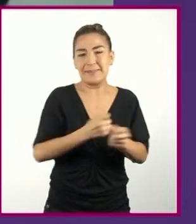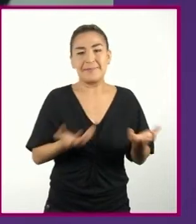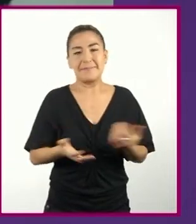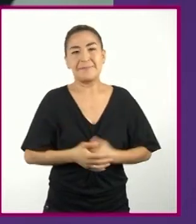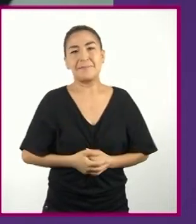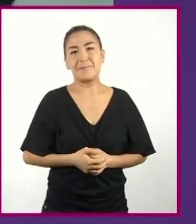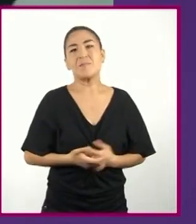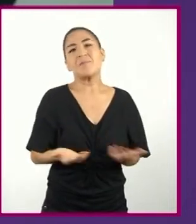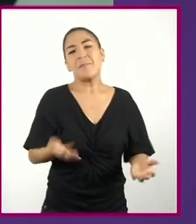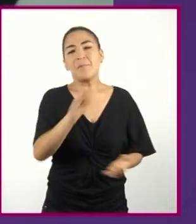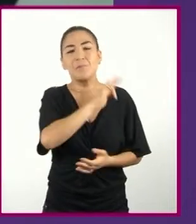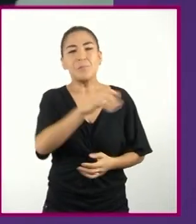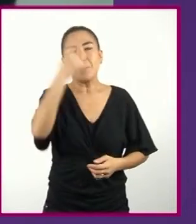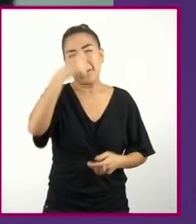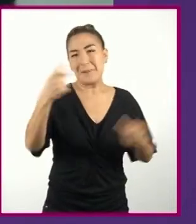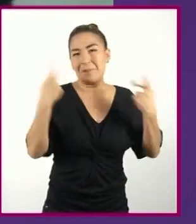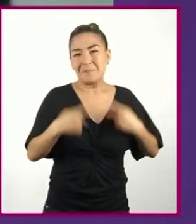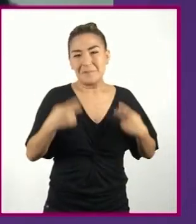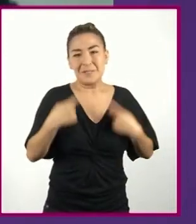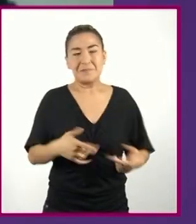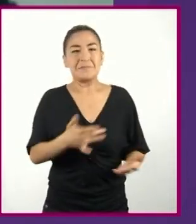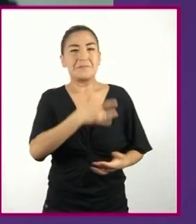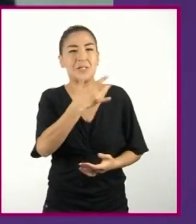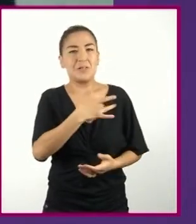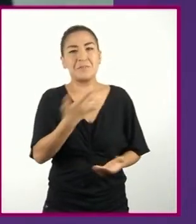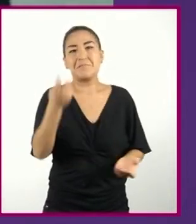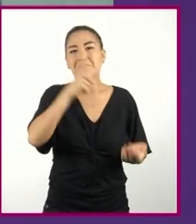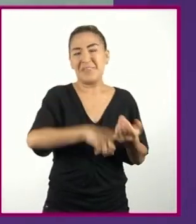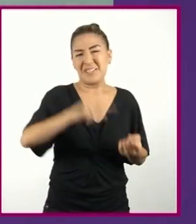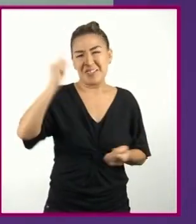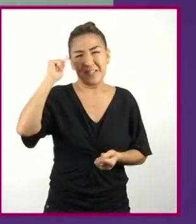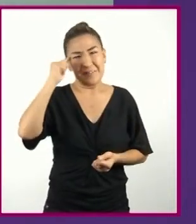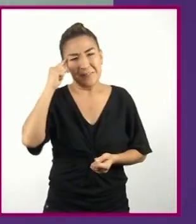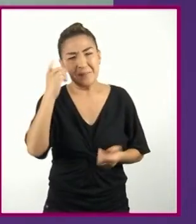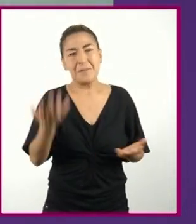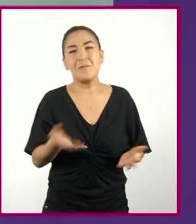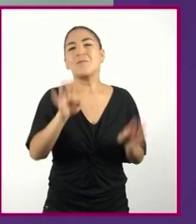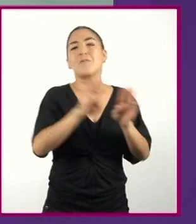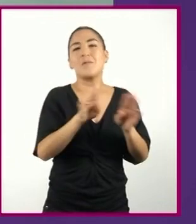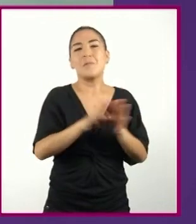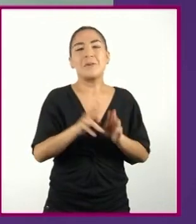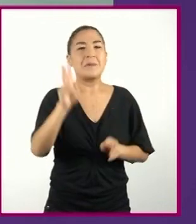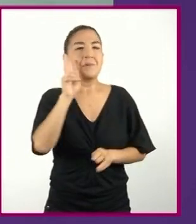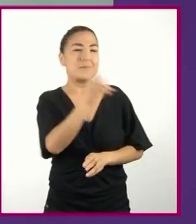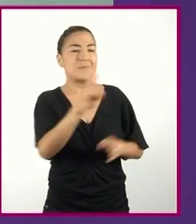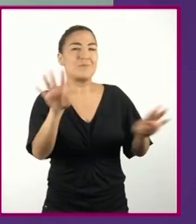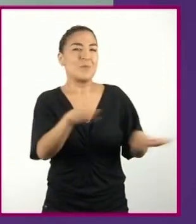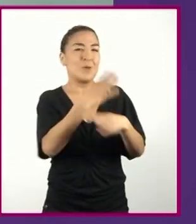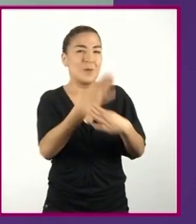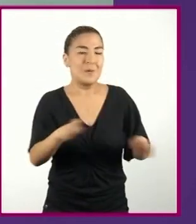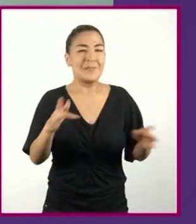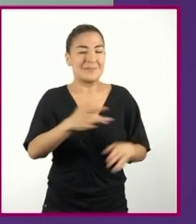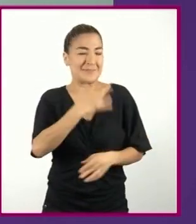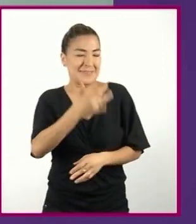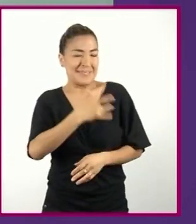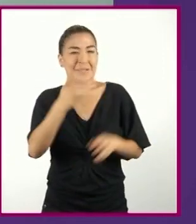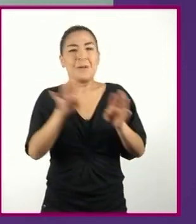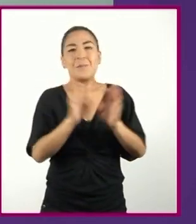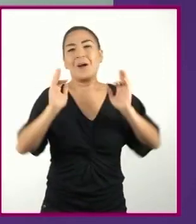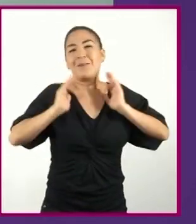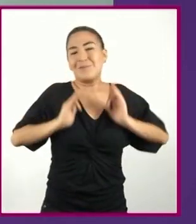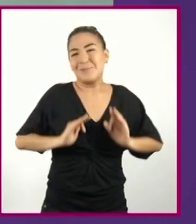Pues puede ser que las personas, si están enojados y escuchan música, se relajen o